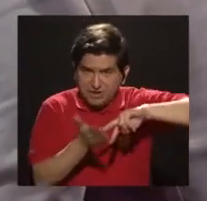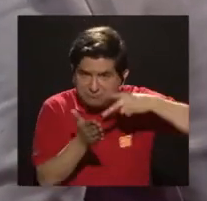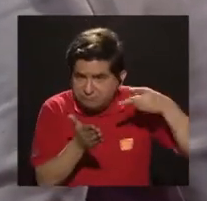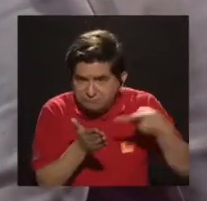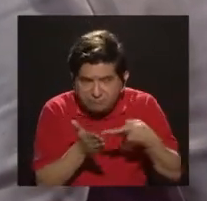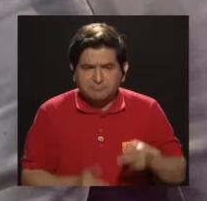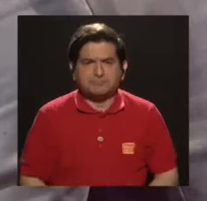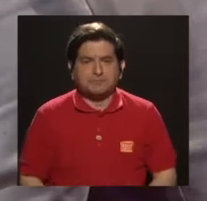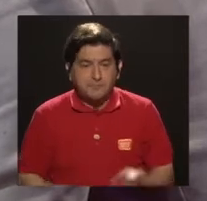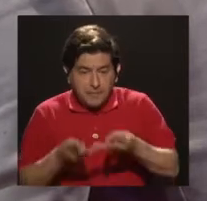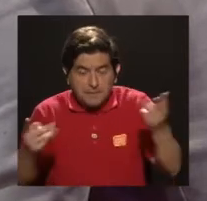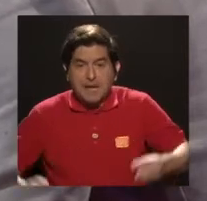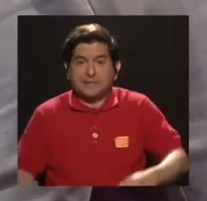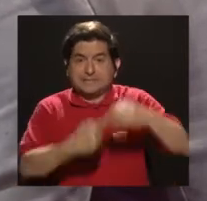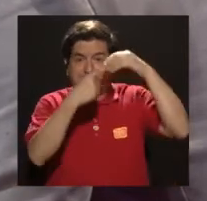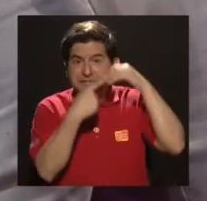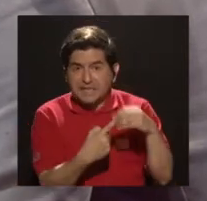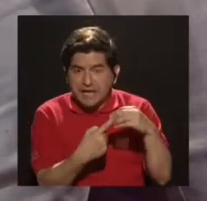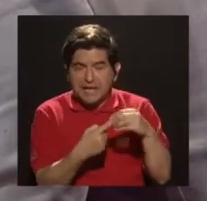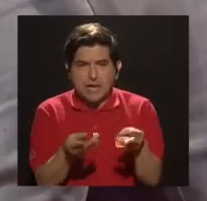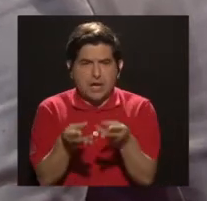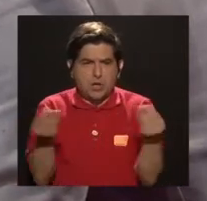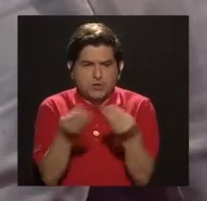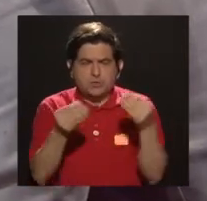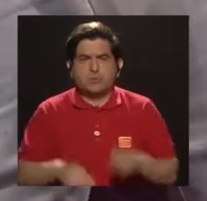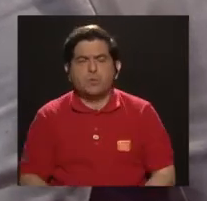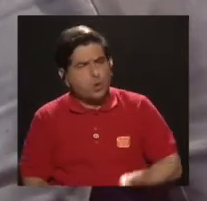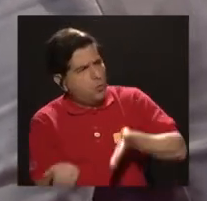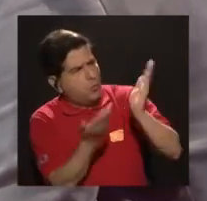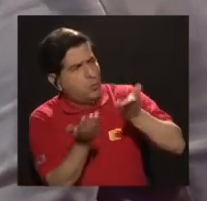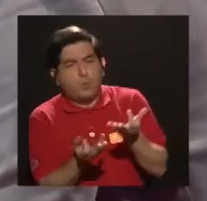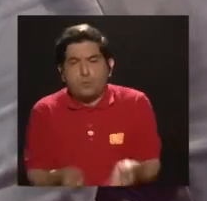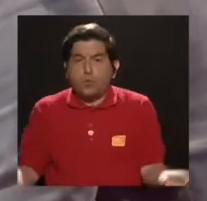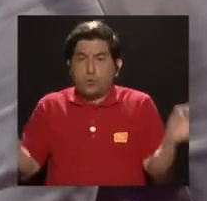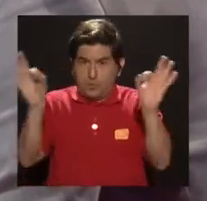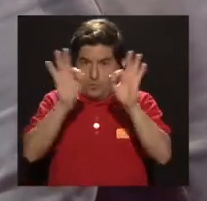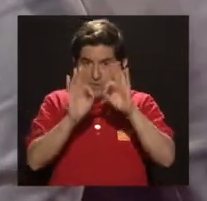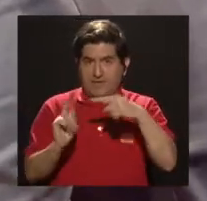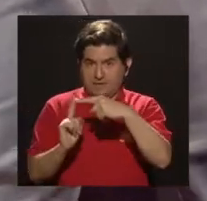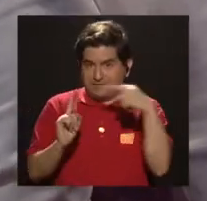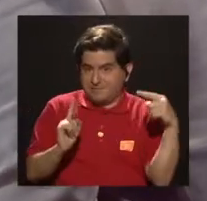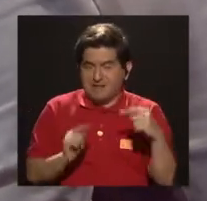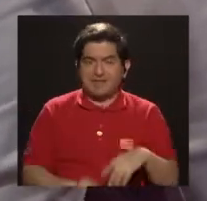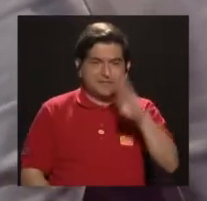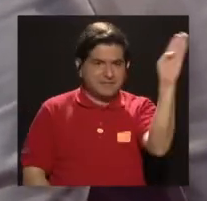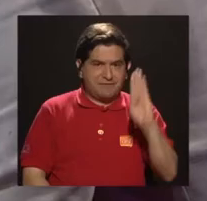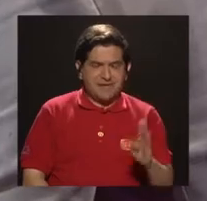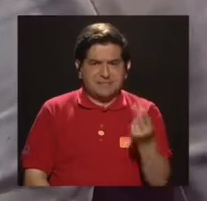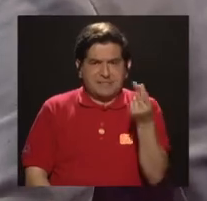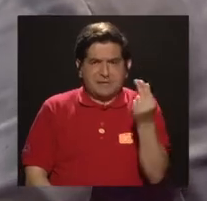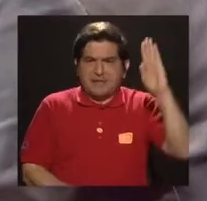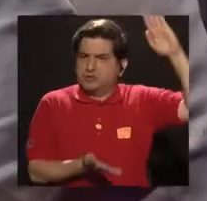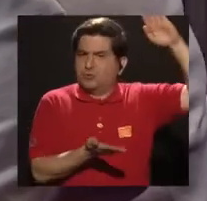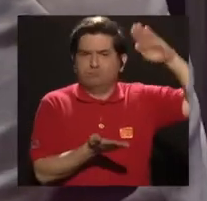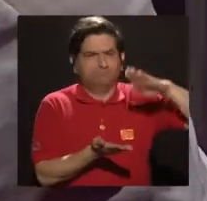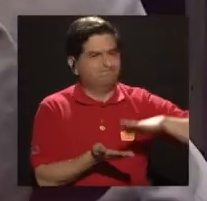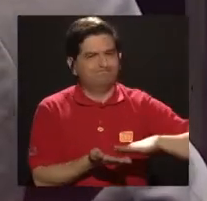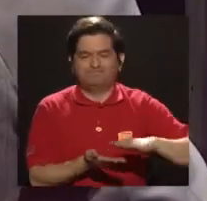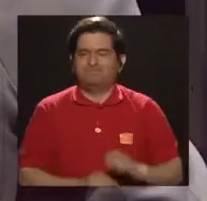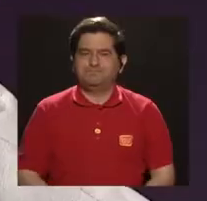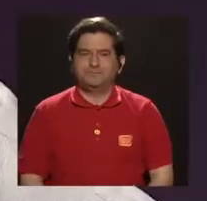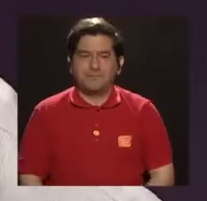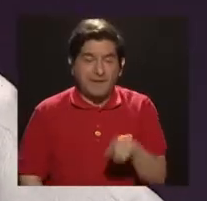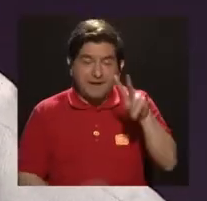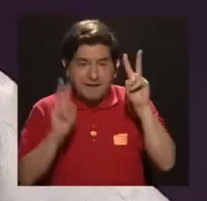que las materias primas un producto de exportación muy importante de brasileños los precios se vinieran al suelo es mirar